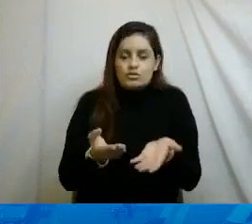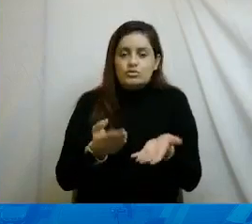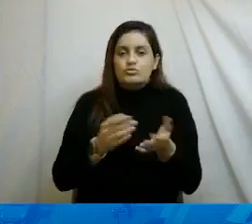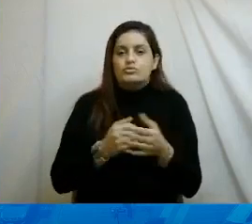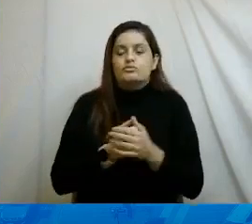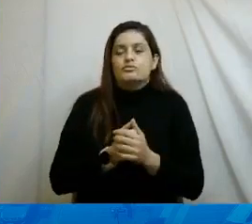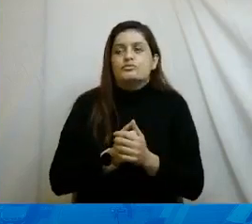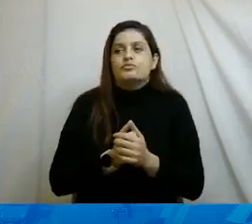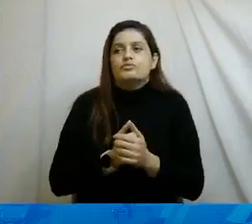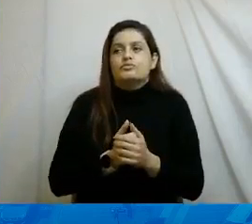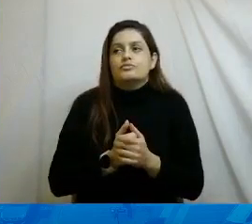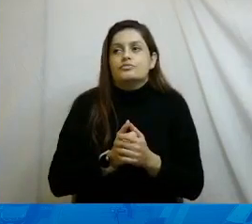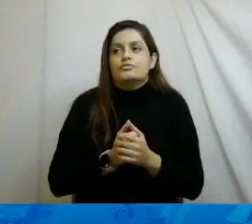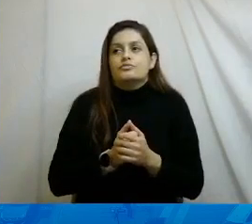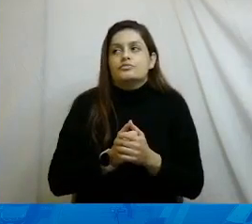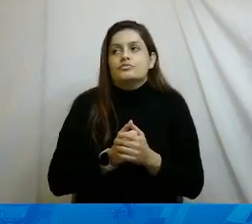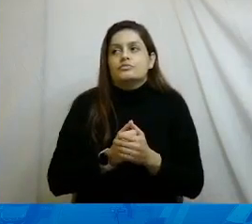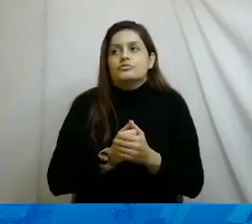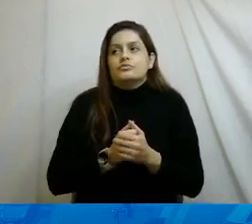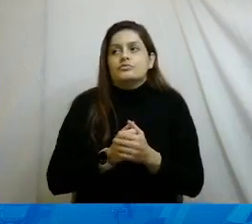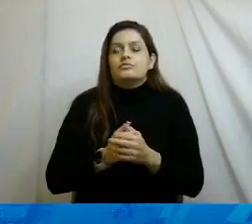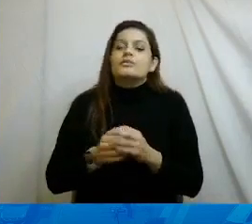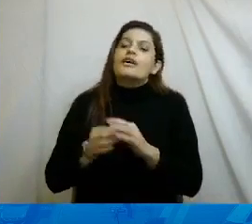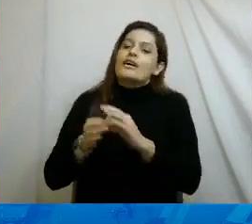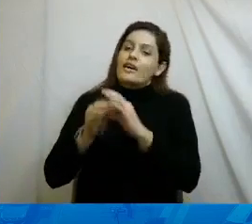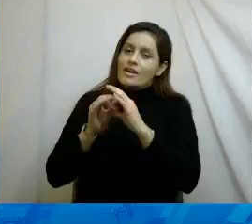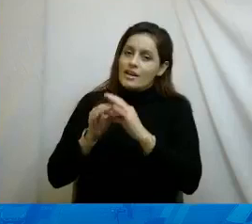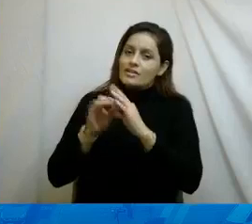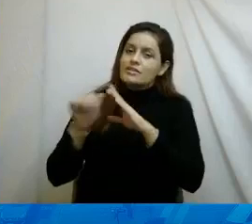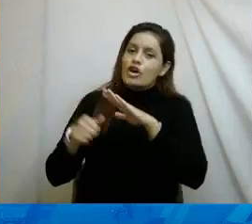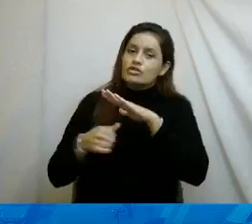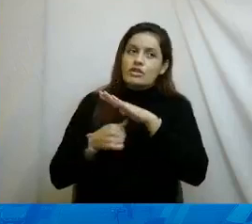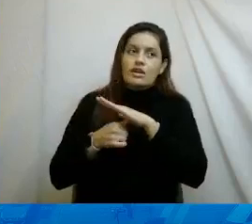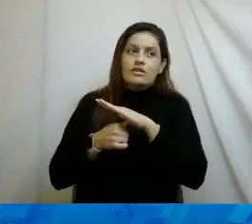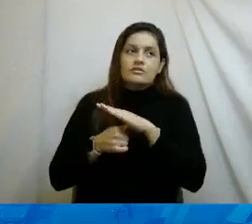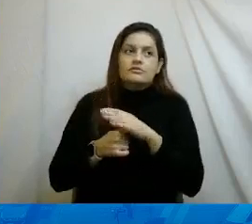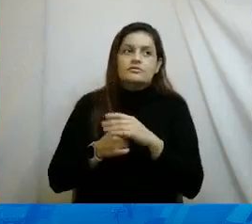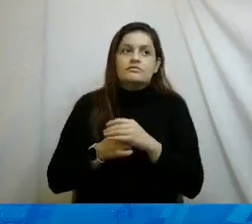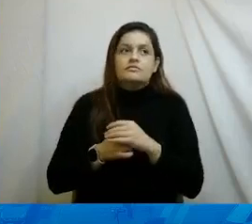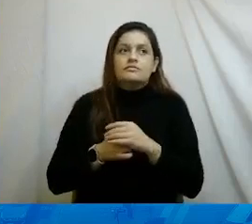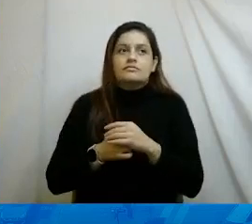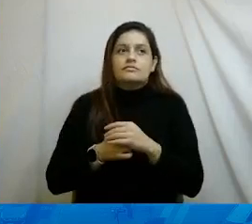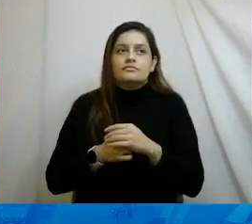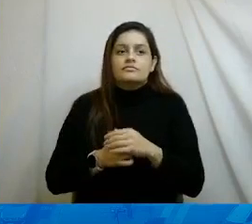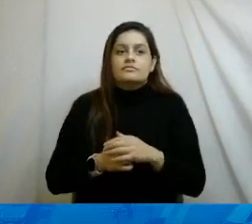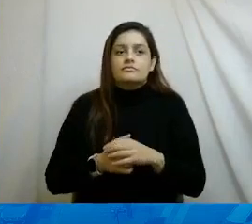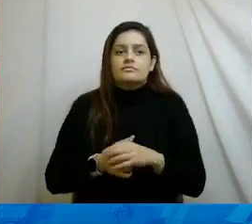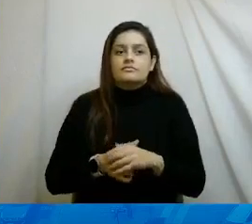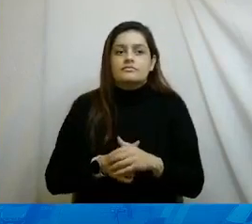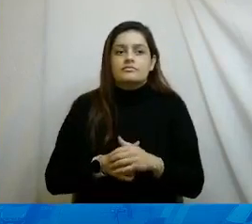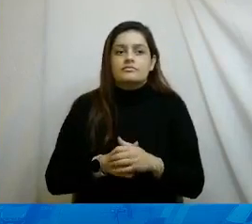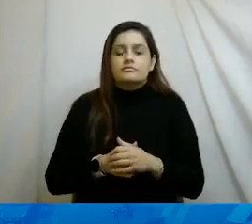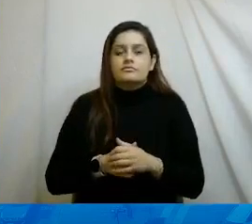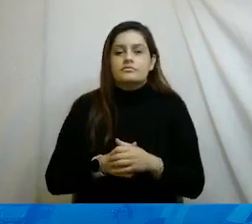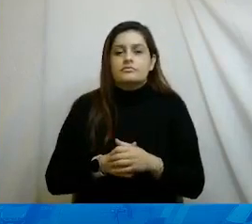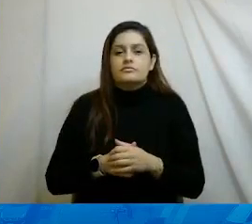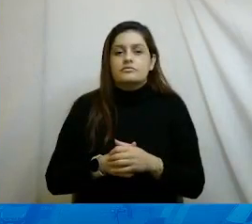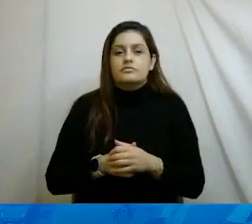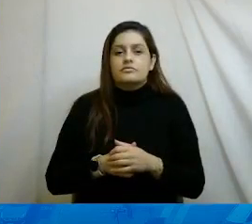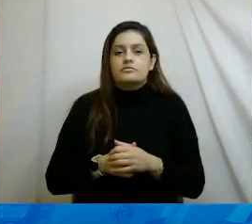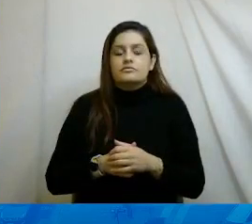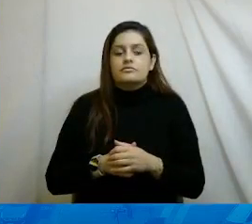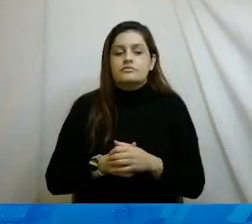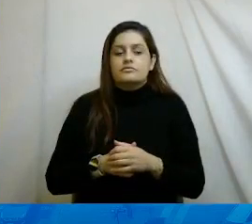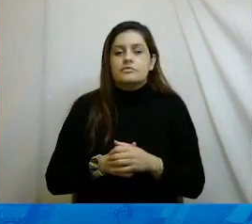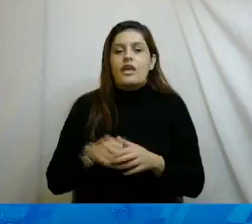alcaldesa. Gracias, concejal. Director, le pido por favor que pueda explicar nuevamente.